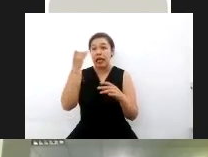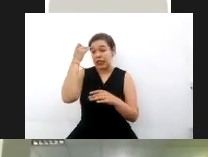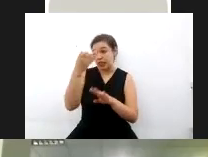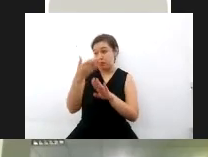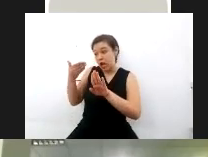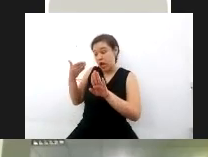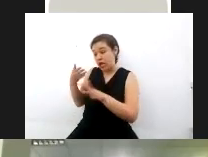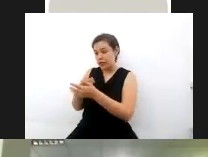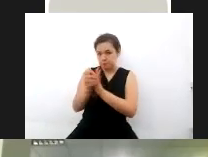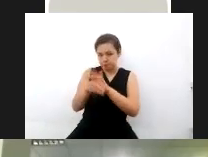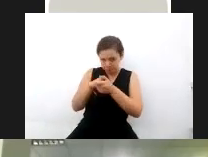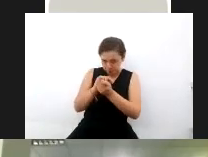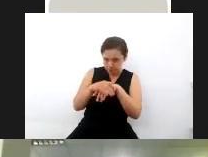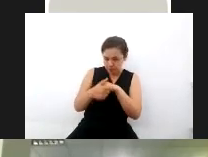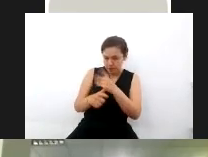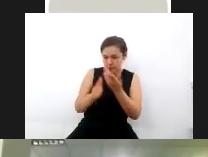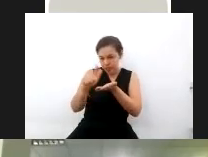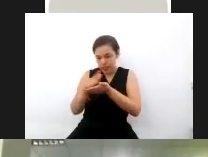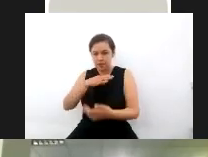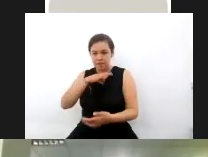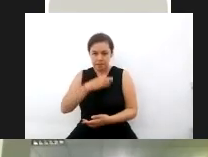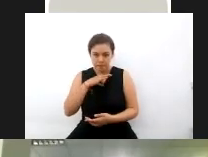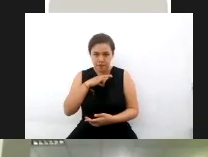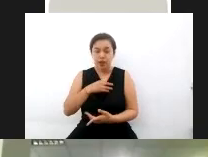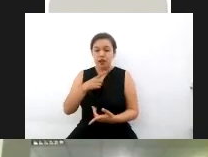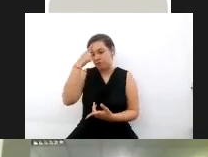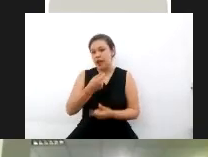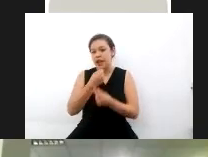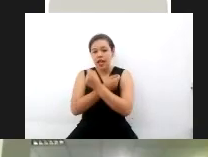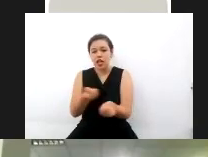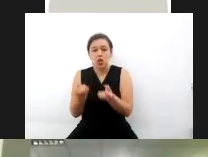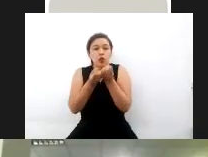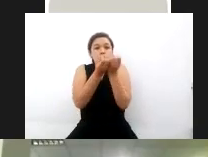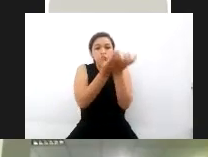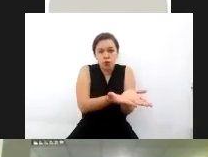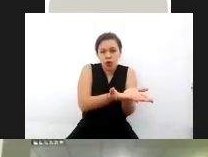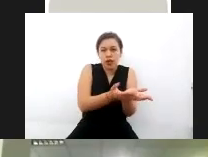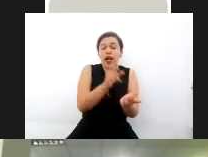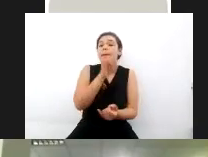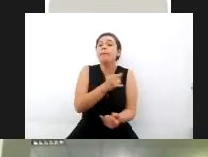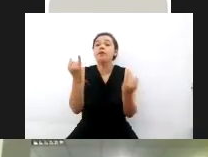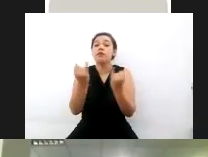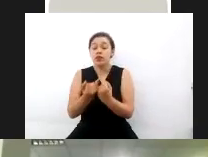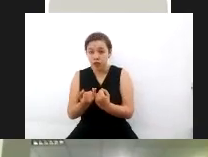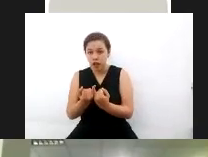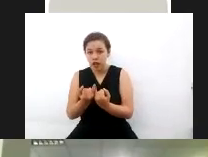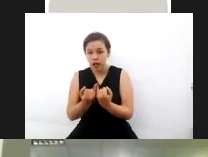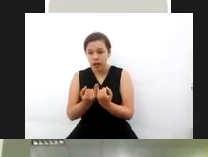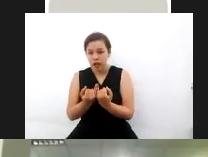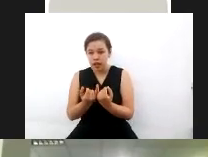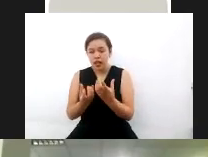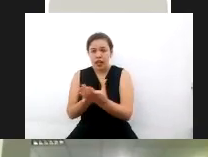las manos o desinfectárselas para que se les entregue al menor y también evitar que la